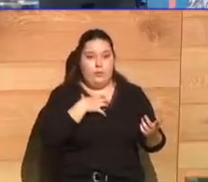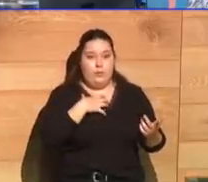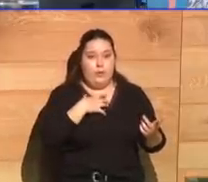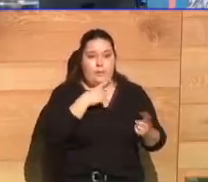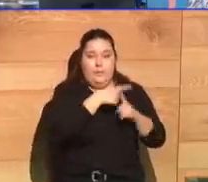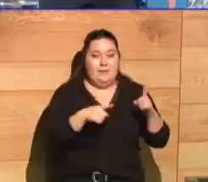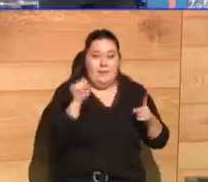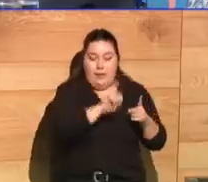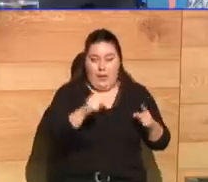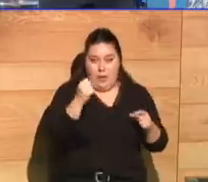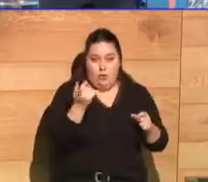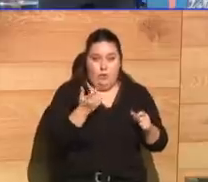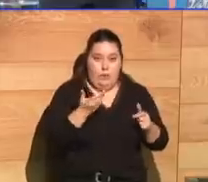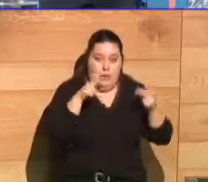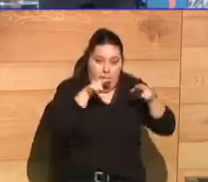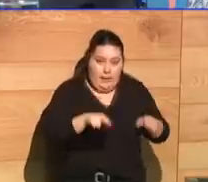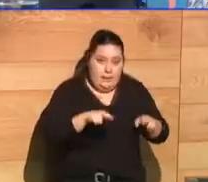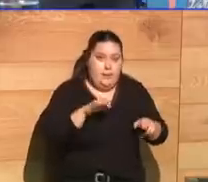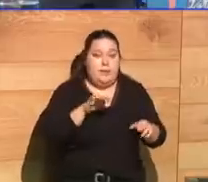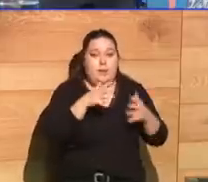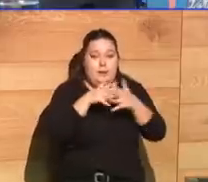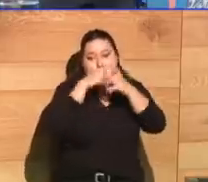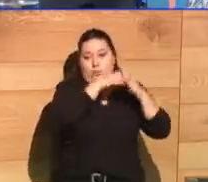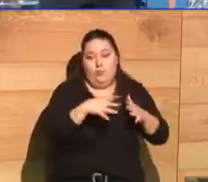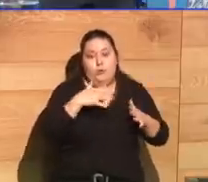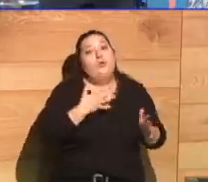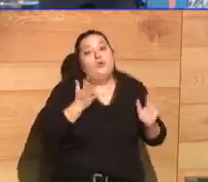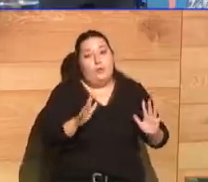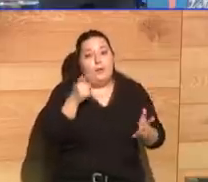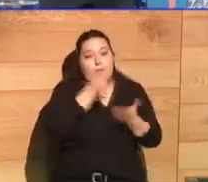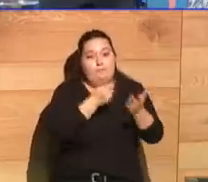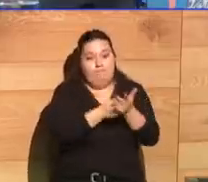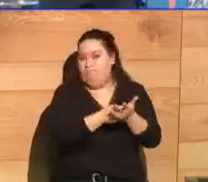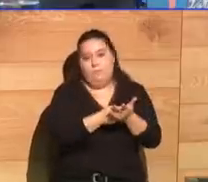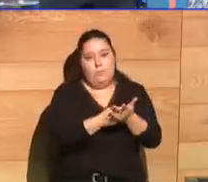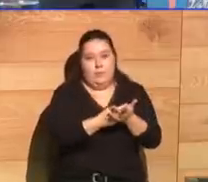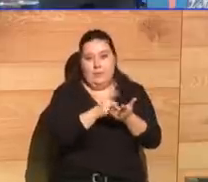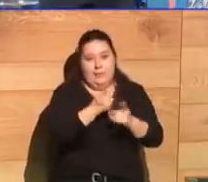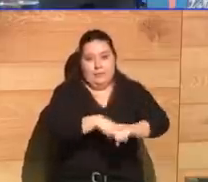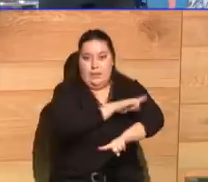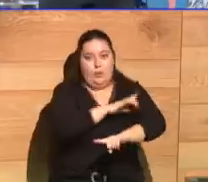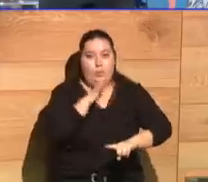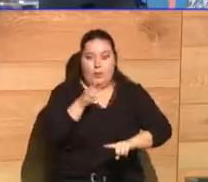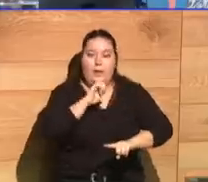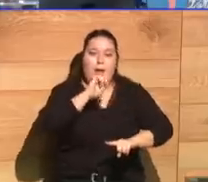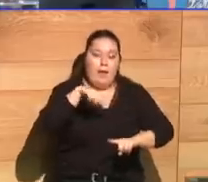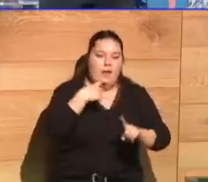año de residencia en Estados Unidos y por lo tanto tendría que pagar una cantidad de pasta enorme que no podía asumir, porque además se aplicaba retrospectivamente.